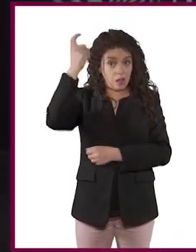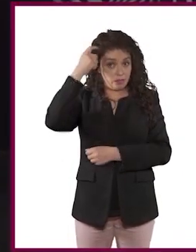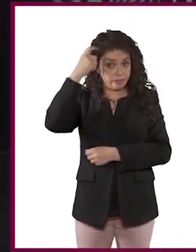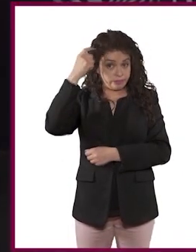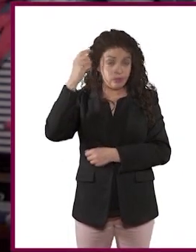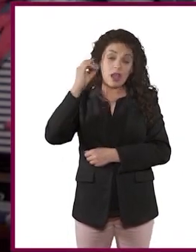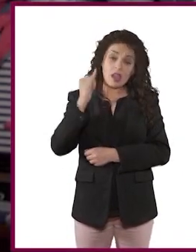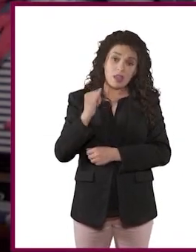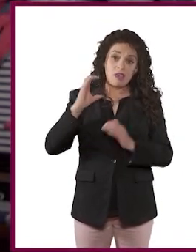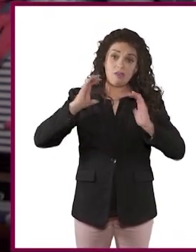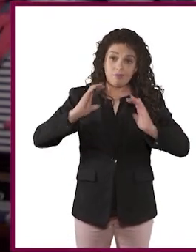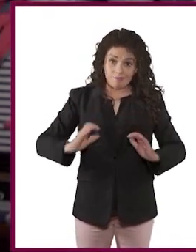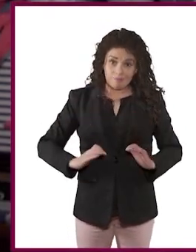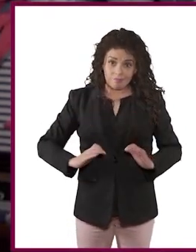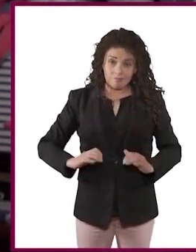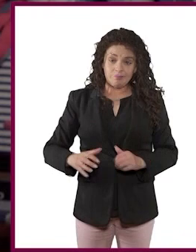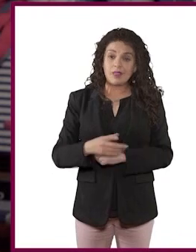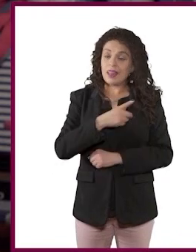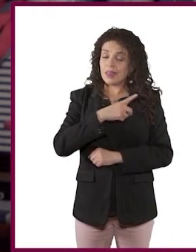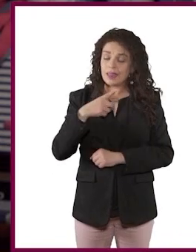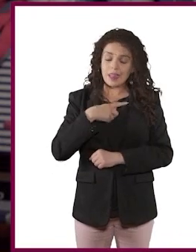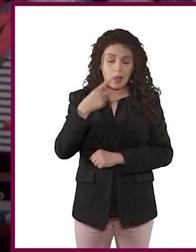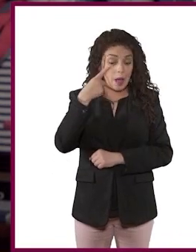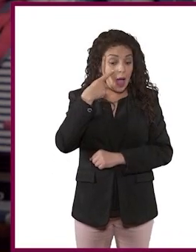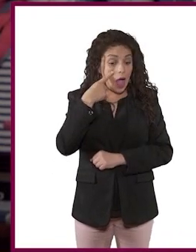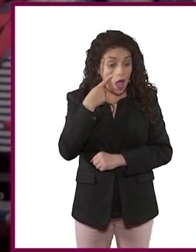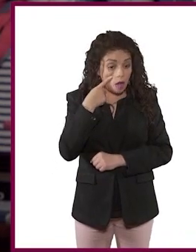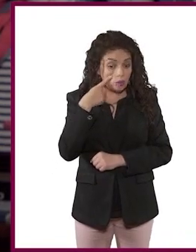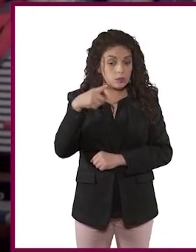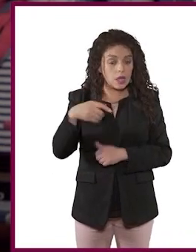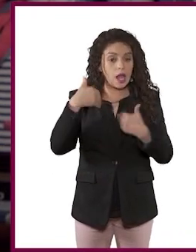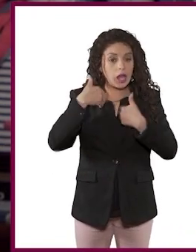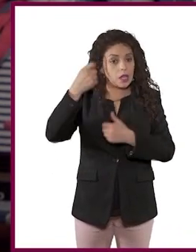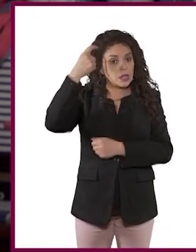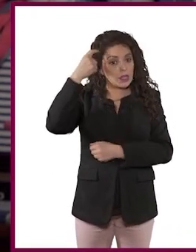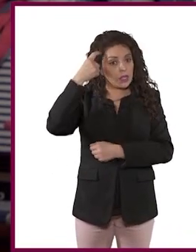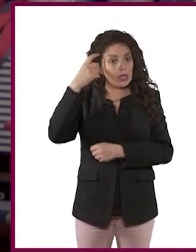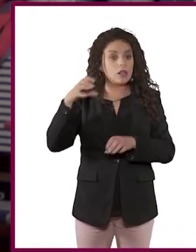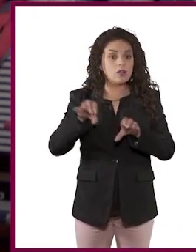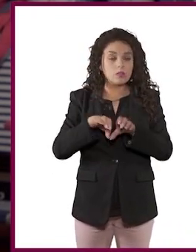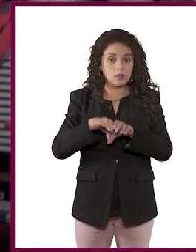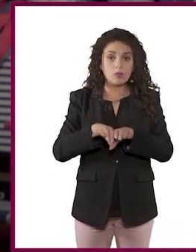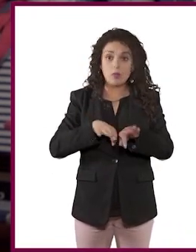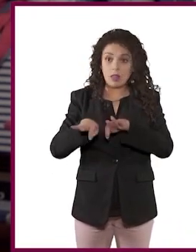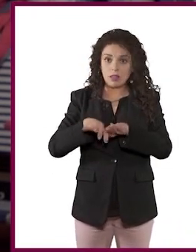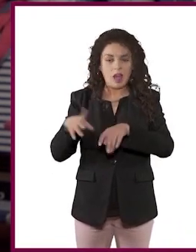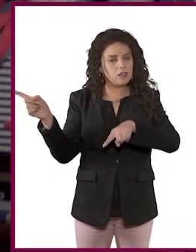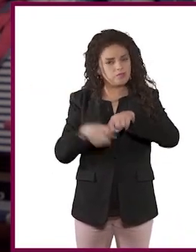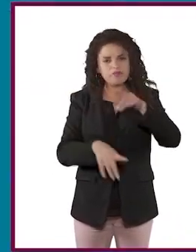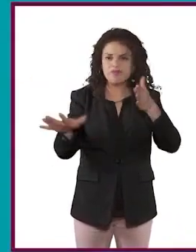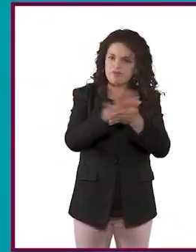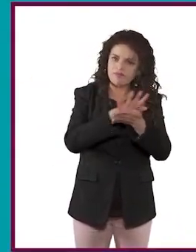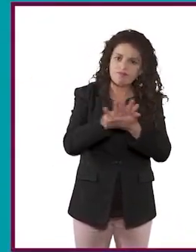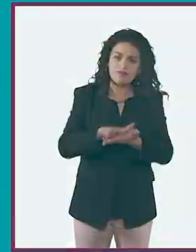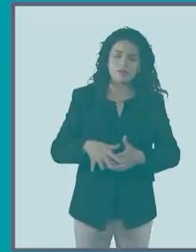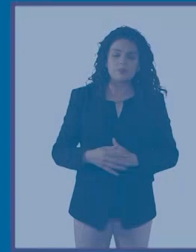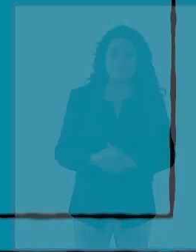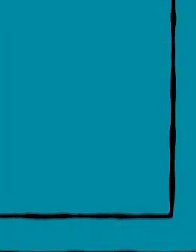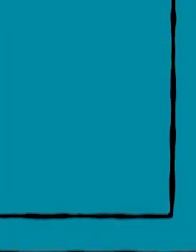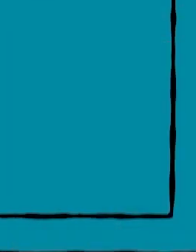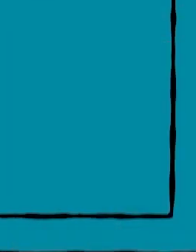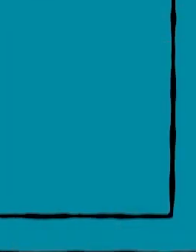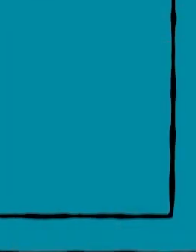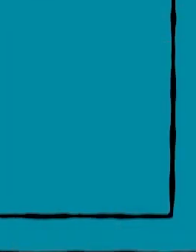mentales. Hay que poner mucha atención para hacer conciencia y erradicarla de nuestros centros de trabajo.